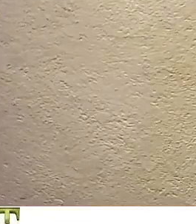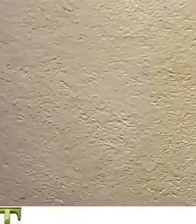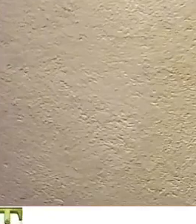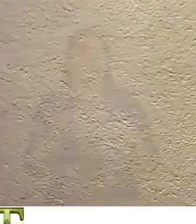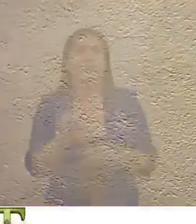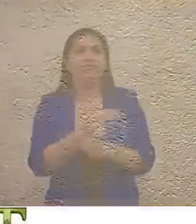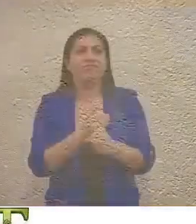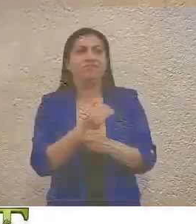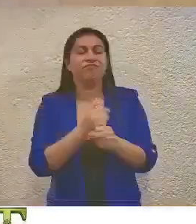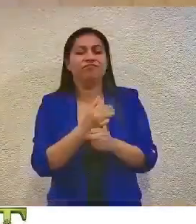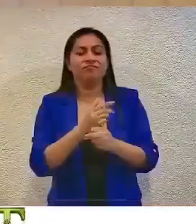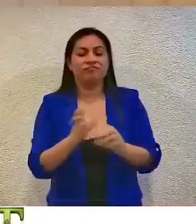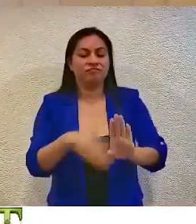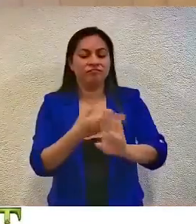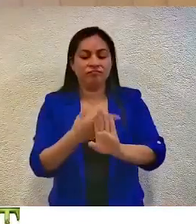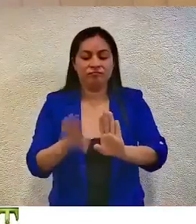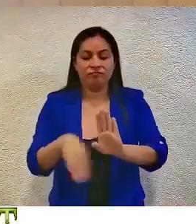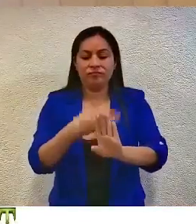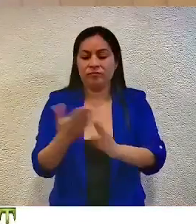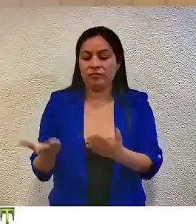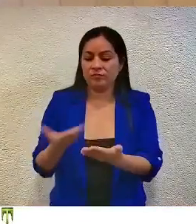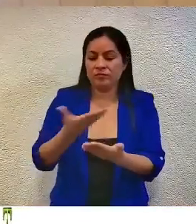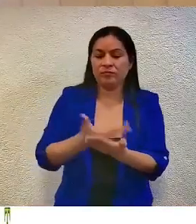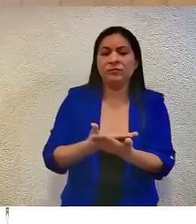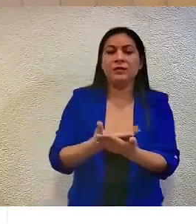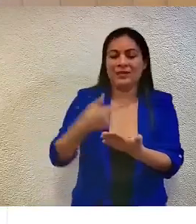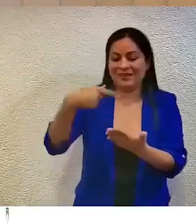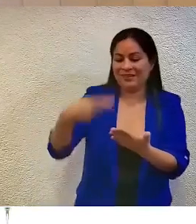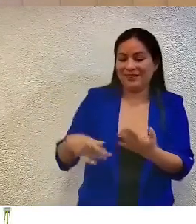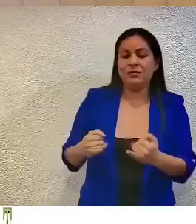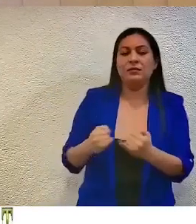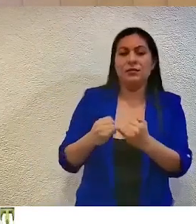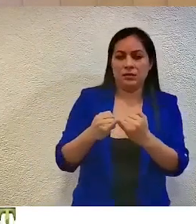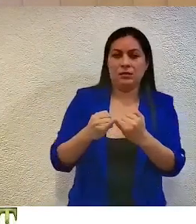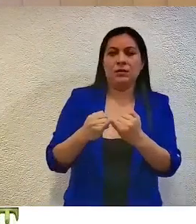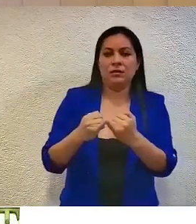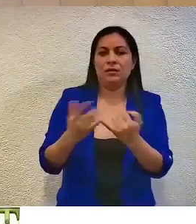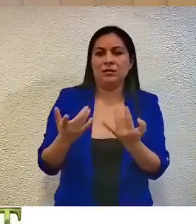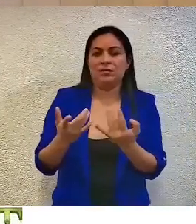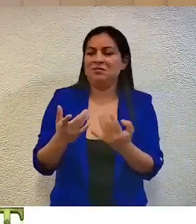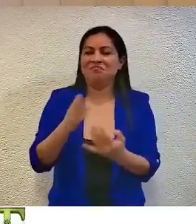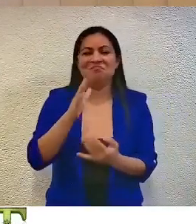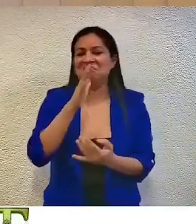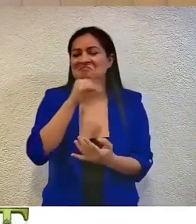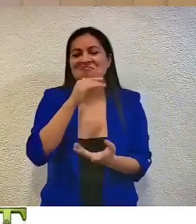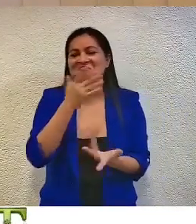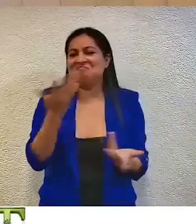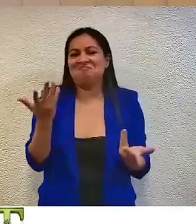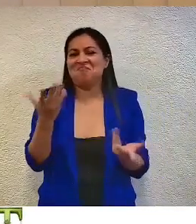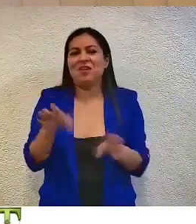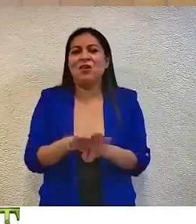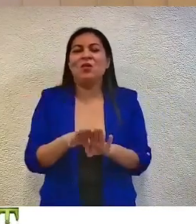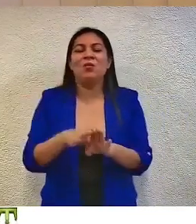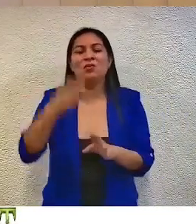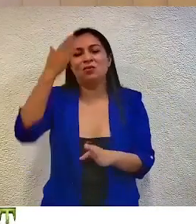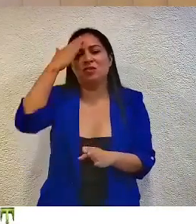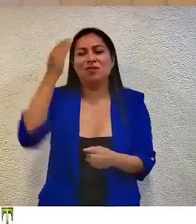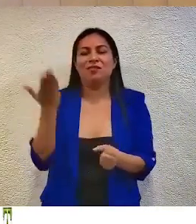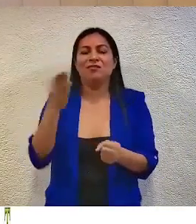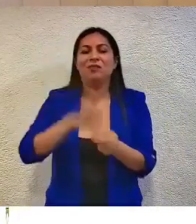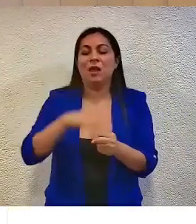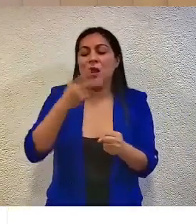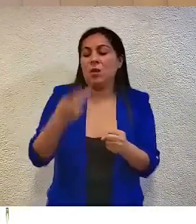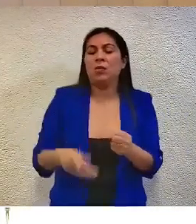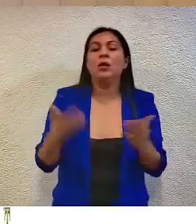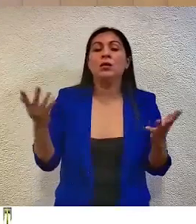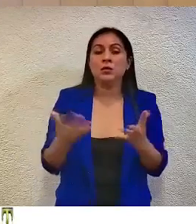analizados que fueron los agravios expuestos por el recurrente, este tribunal determina que los mismos son infundados, toda vez que la autoridad administrativa local